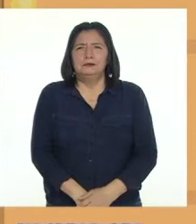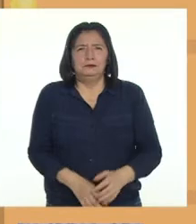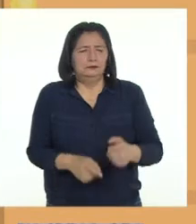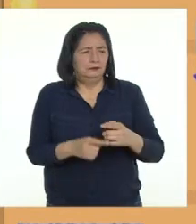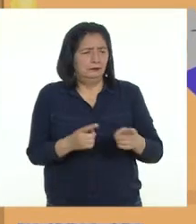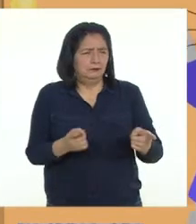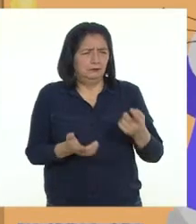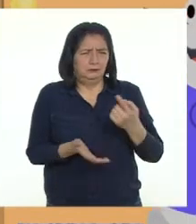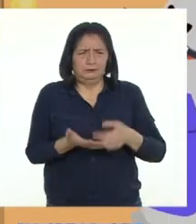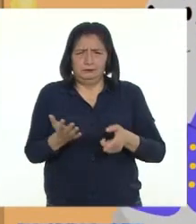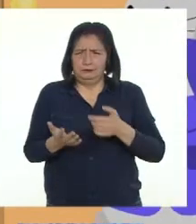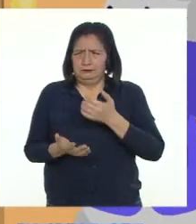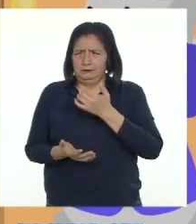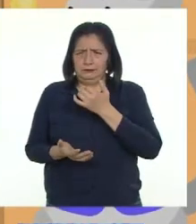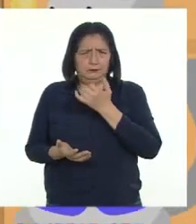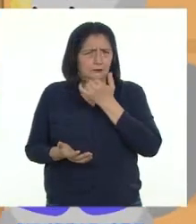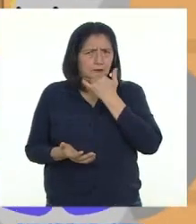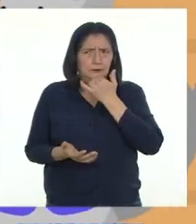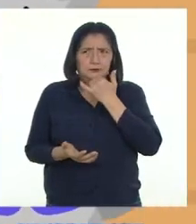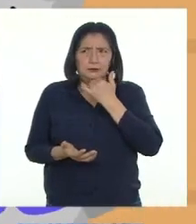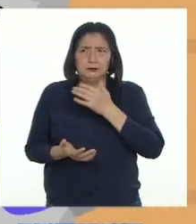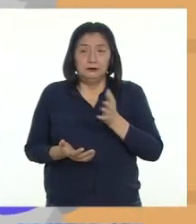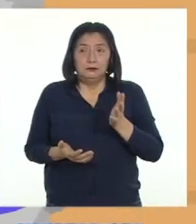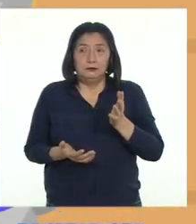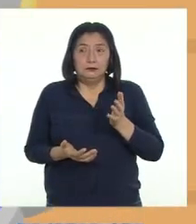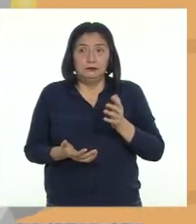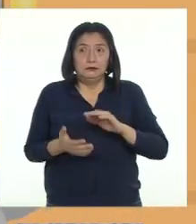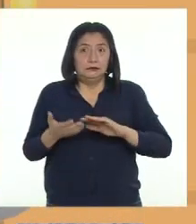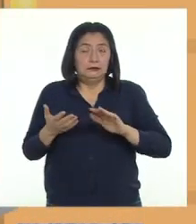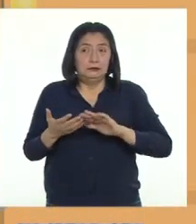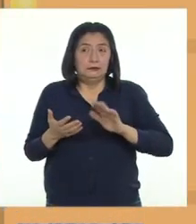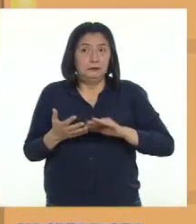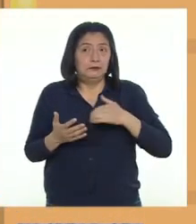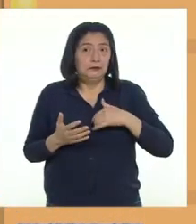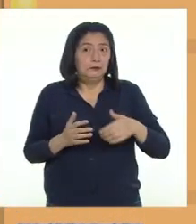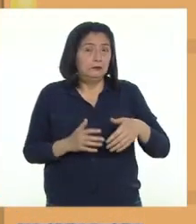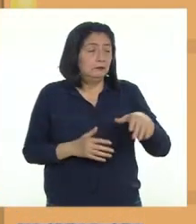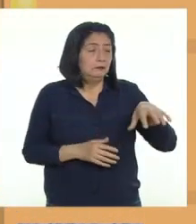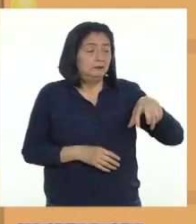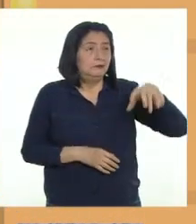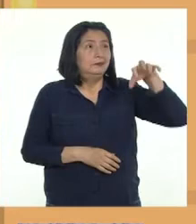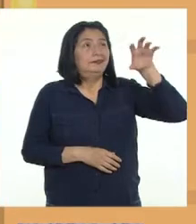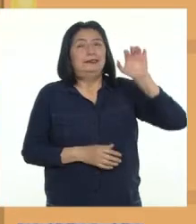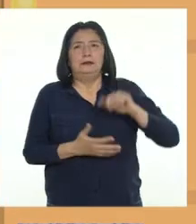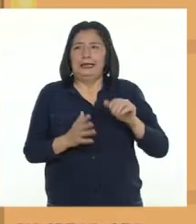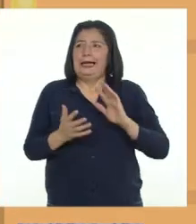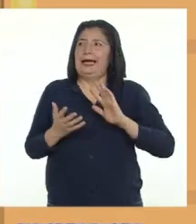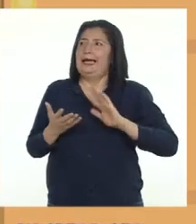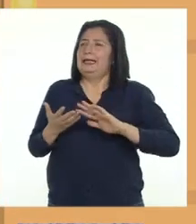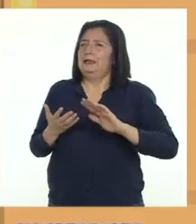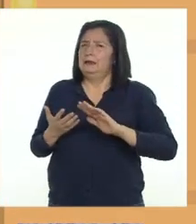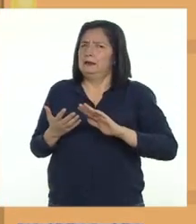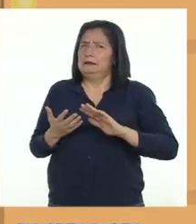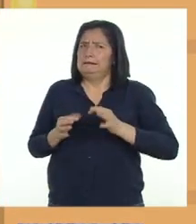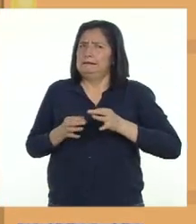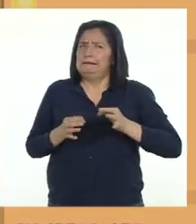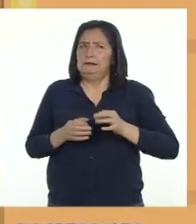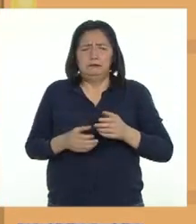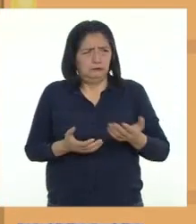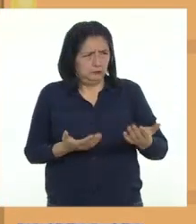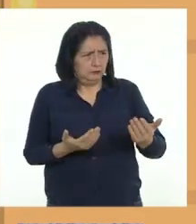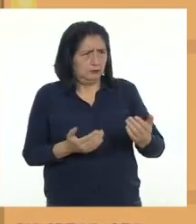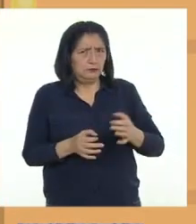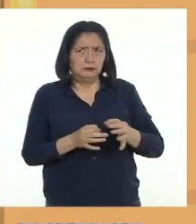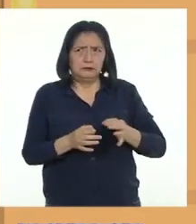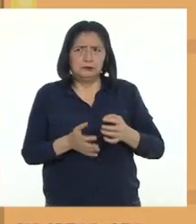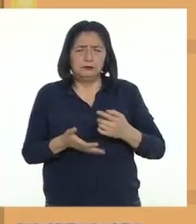¿Pero qué está pasando aquí? Permisito, me voy. ¿Puedo explicarlo? Explícamelo, pues.